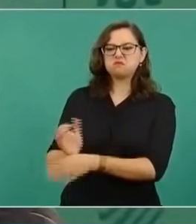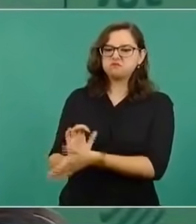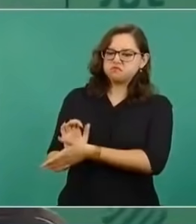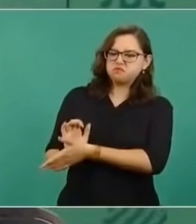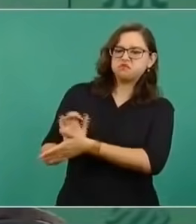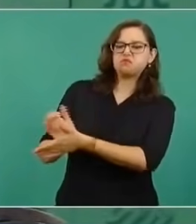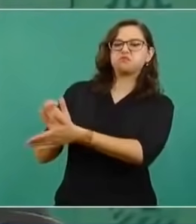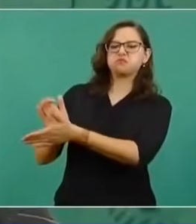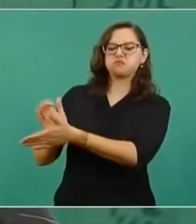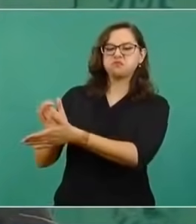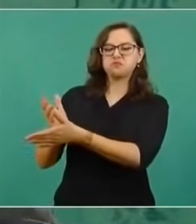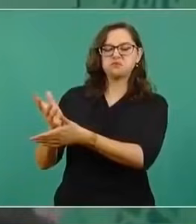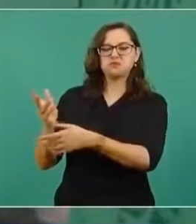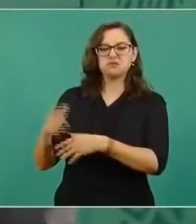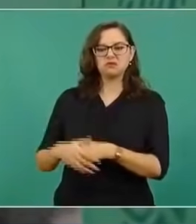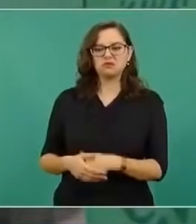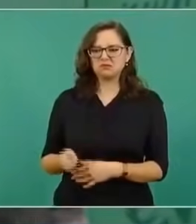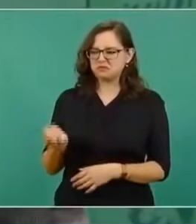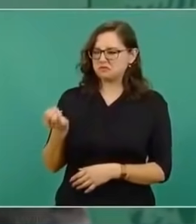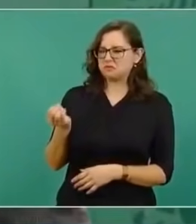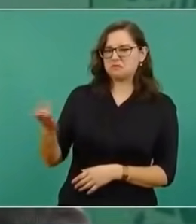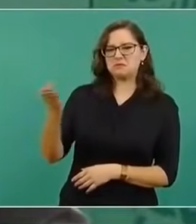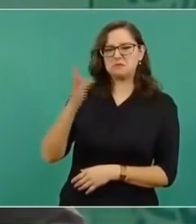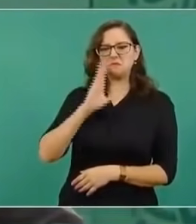llamándole, no sé cómo, pues,